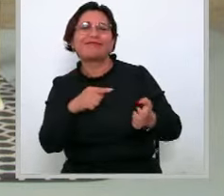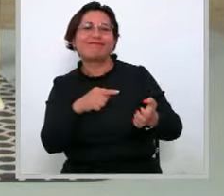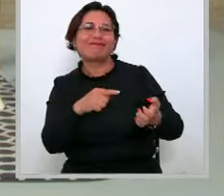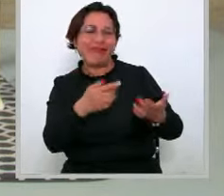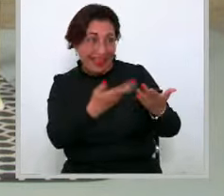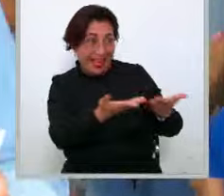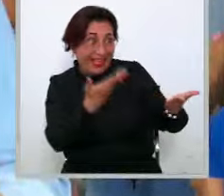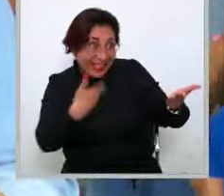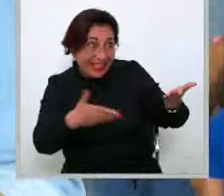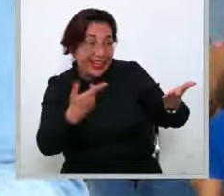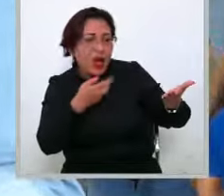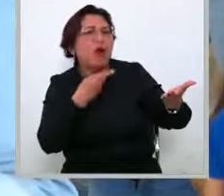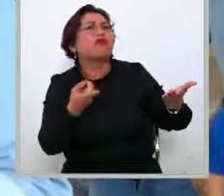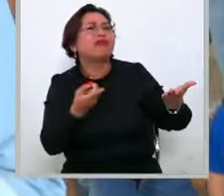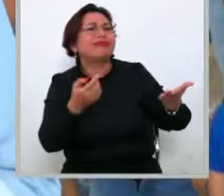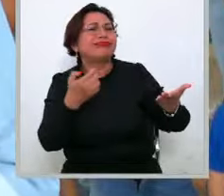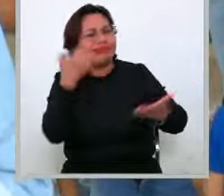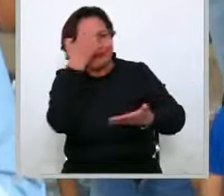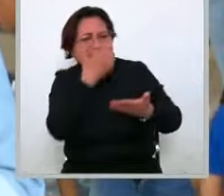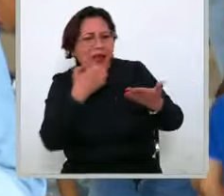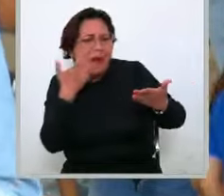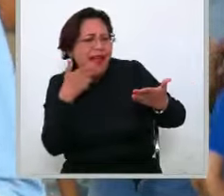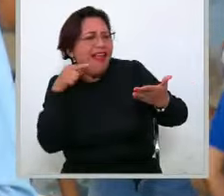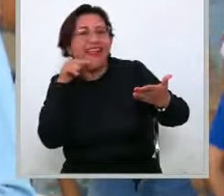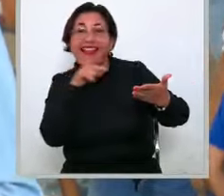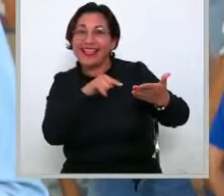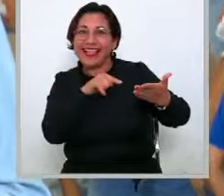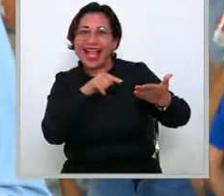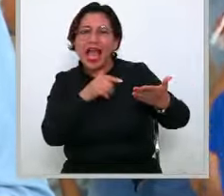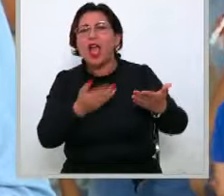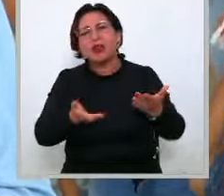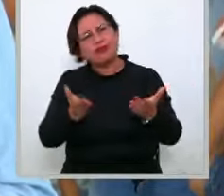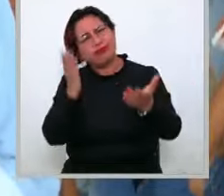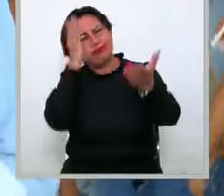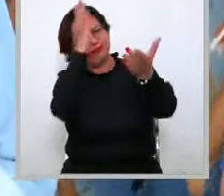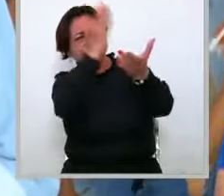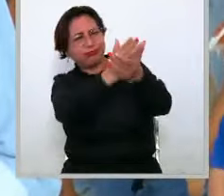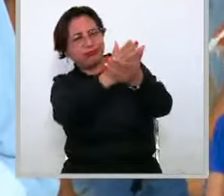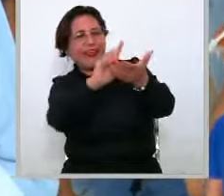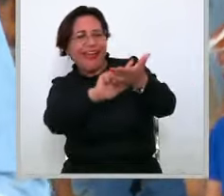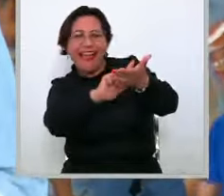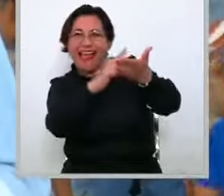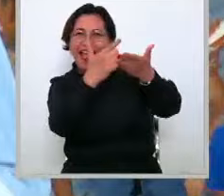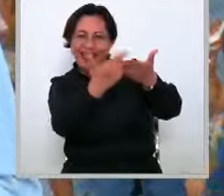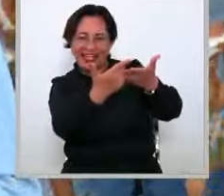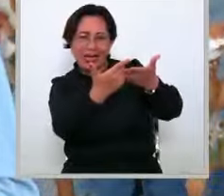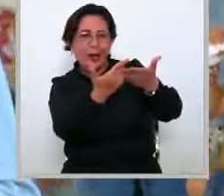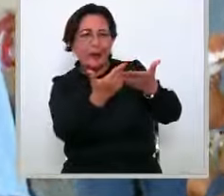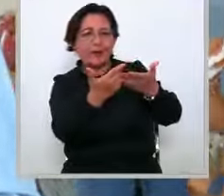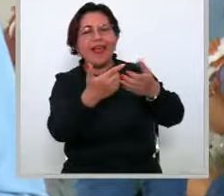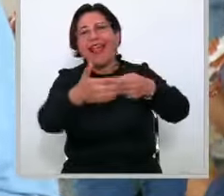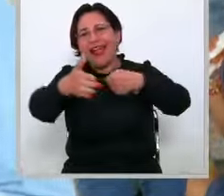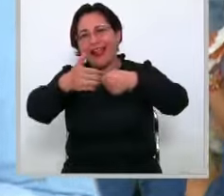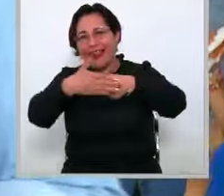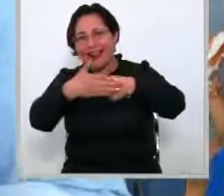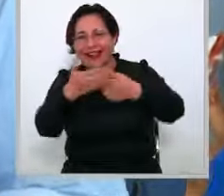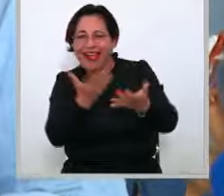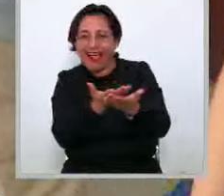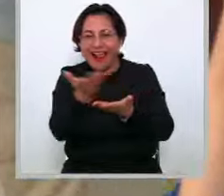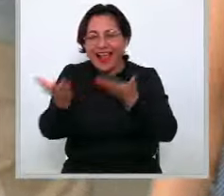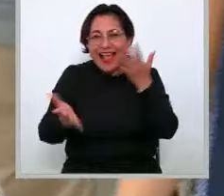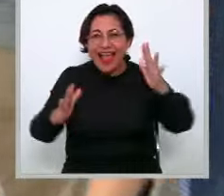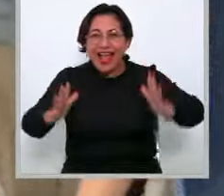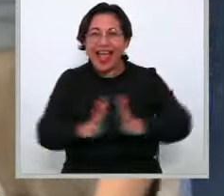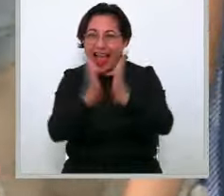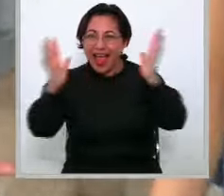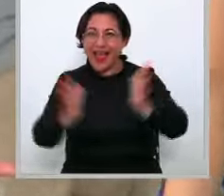también tú sobre esta experiencia que has tenido al llevar libros que te gustan a compartir con tus amigas, amigos o compañeros. Pues